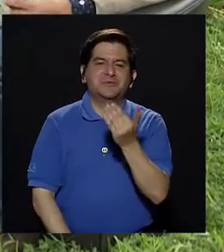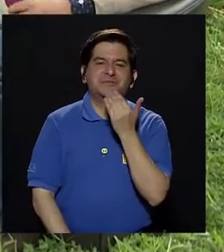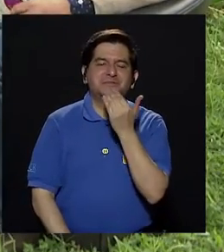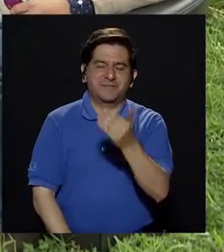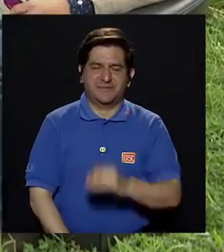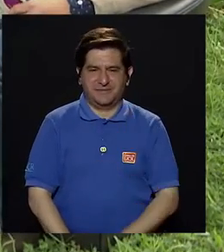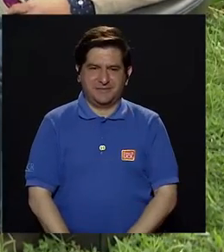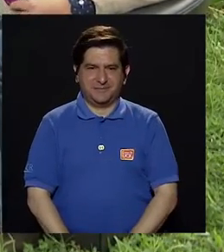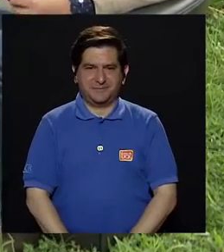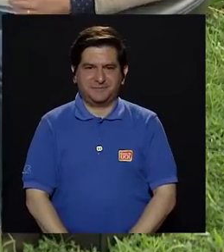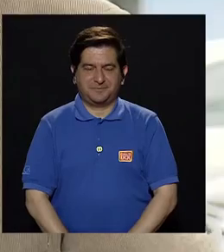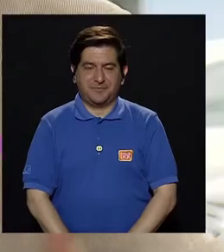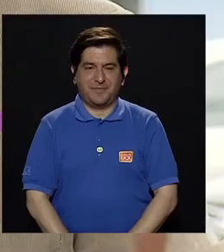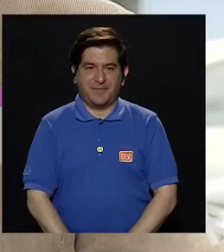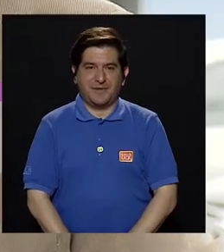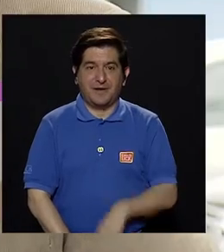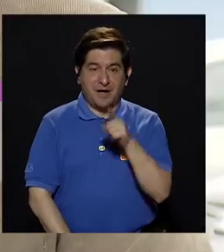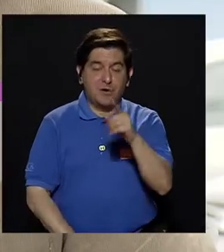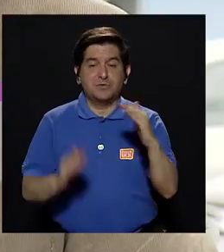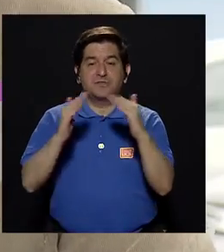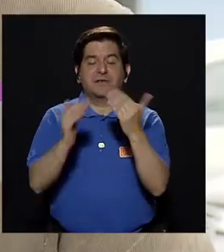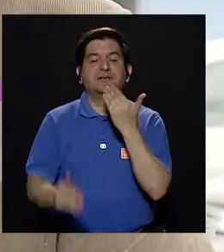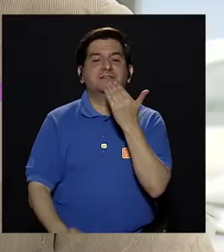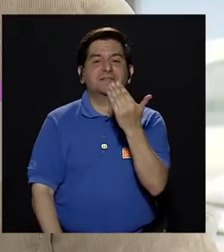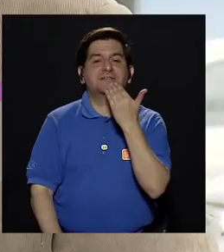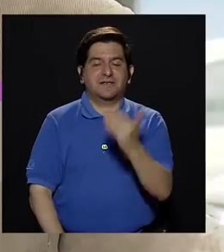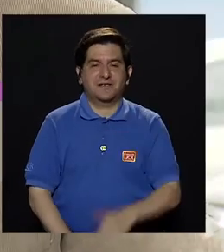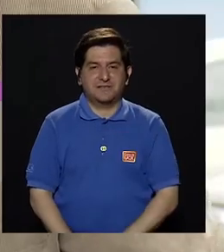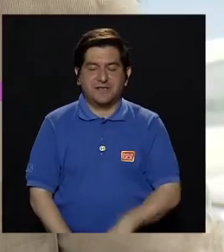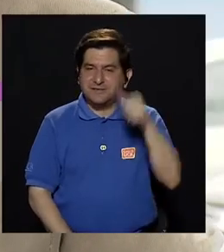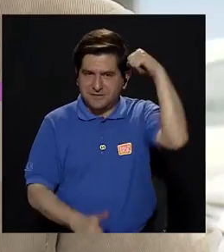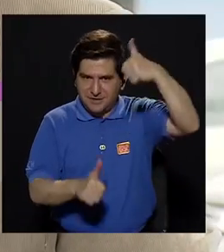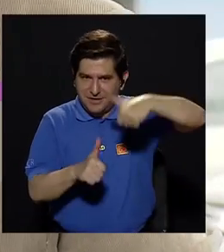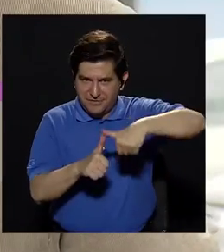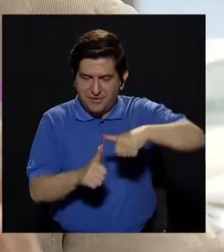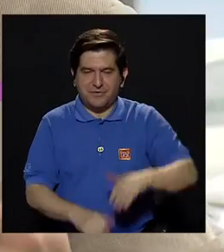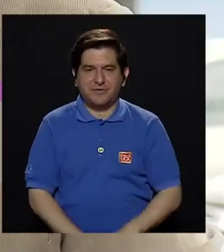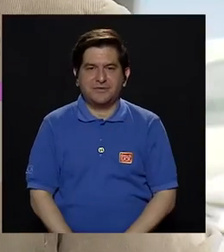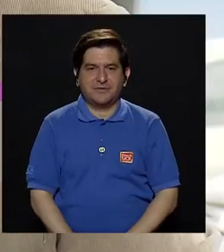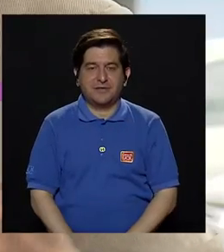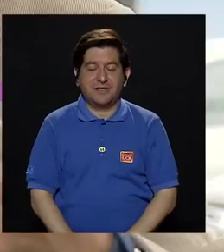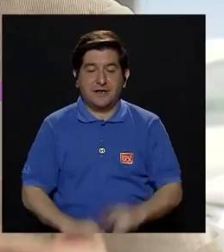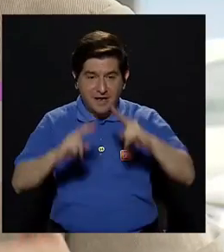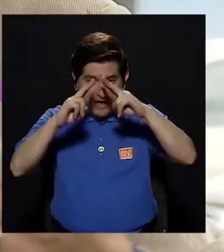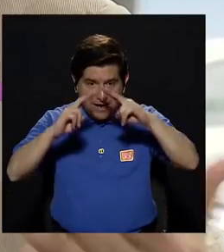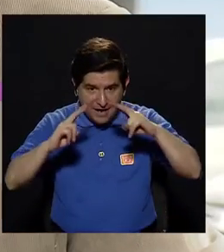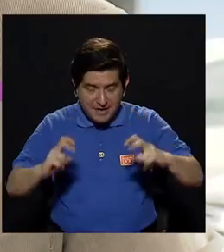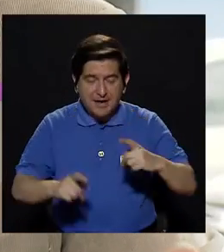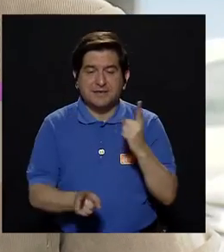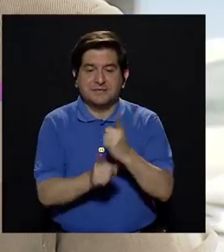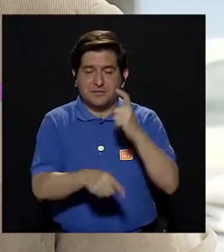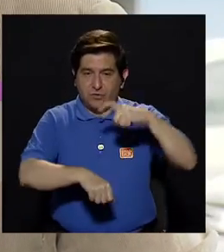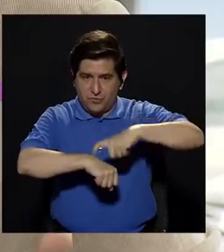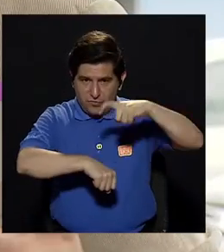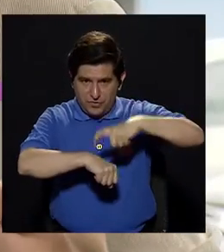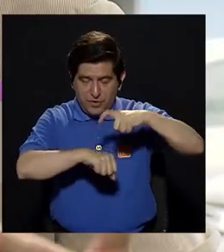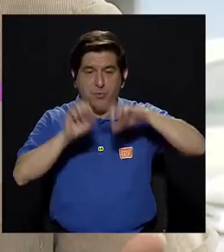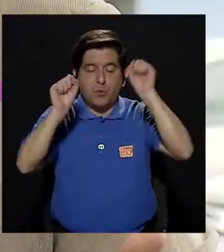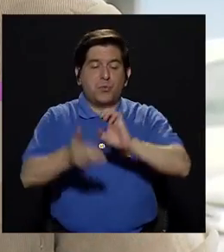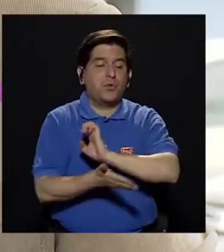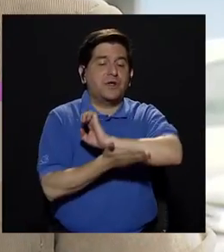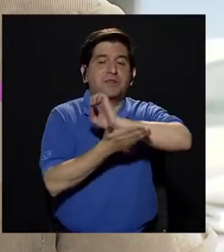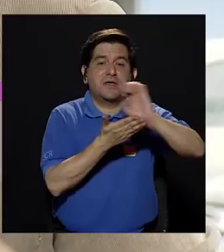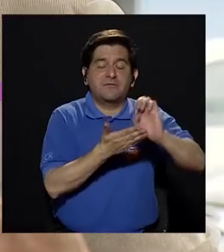Muchísimas gracias. Y con todo gusto. Gracias. Y a ustedes es un gusto, Gares. Muchísimas gracias. Y por favor recuerden que hacerse un examen de tamizaje a tiempo les